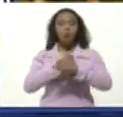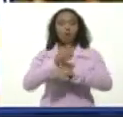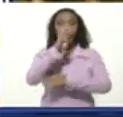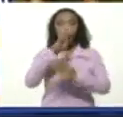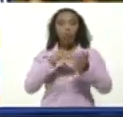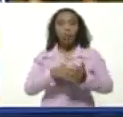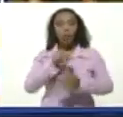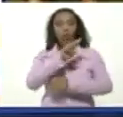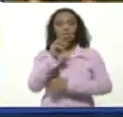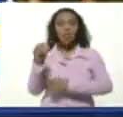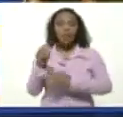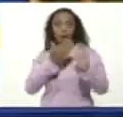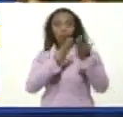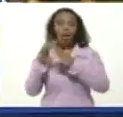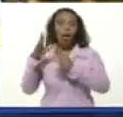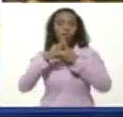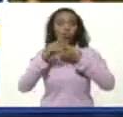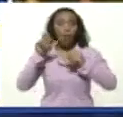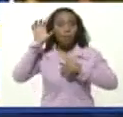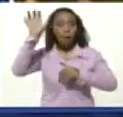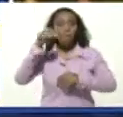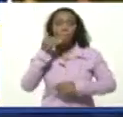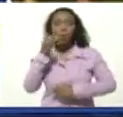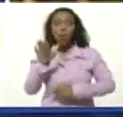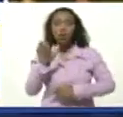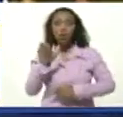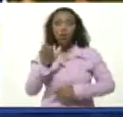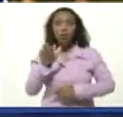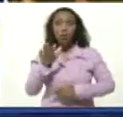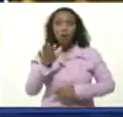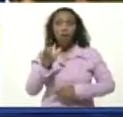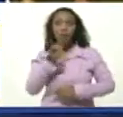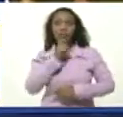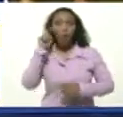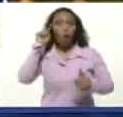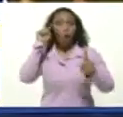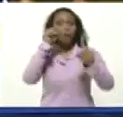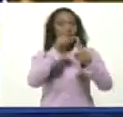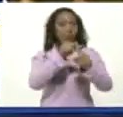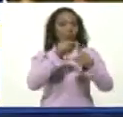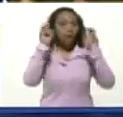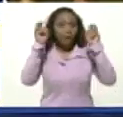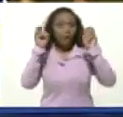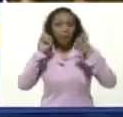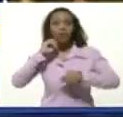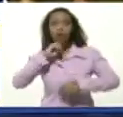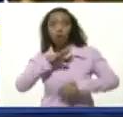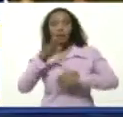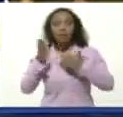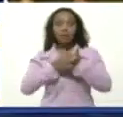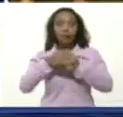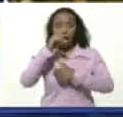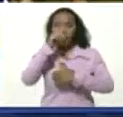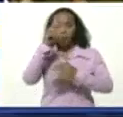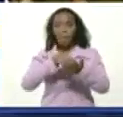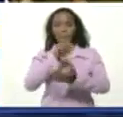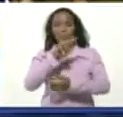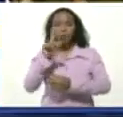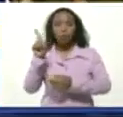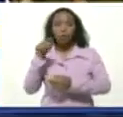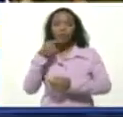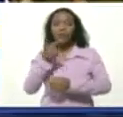comunas en todo el país. Eso sería el próximo desafío en el marco del hito para cierre este año 2021.